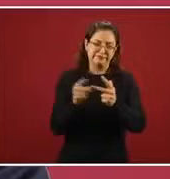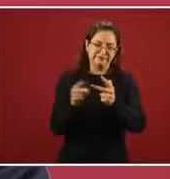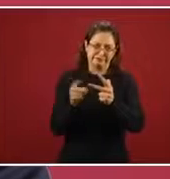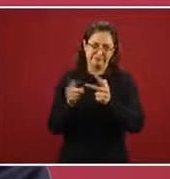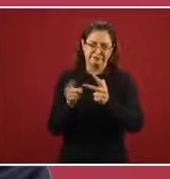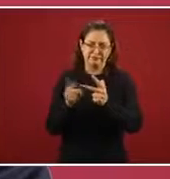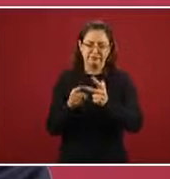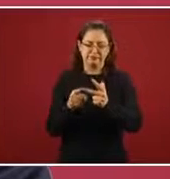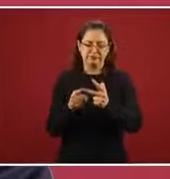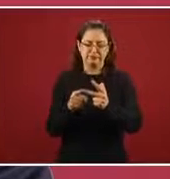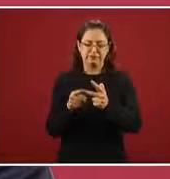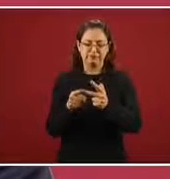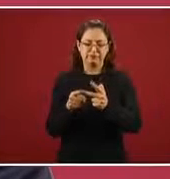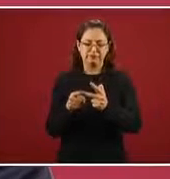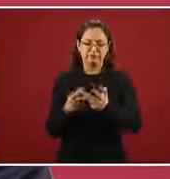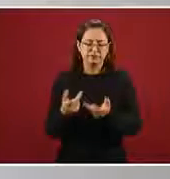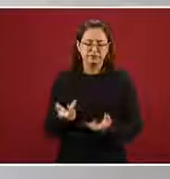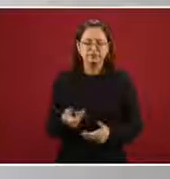Estamos hablando